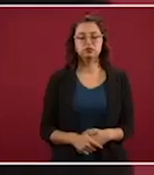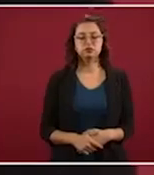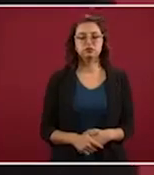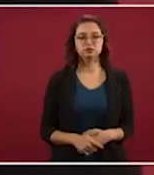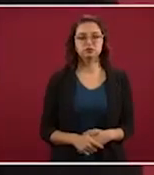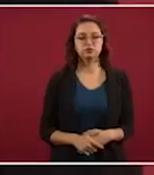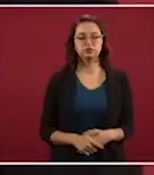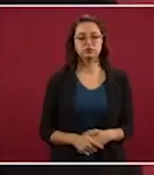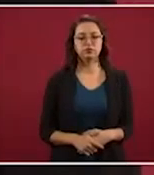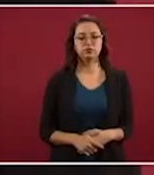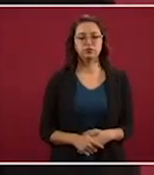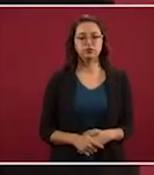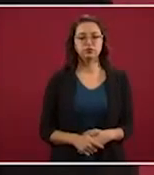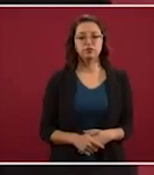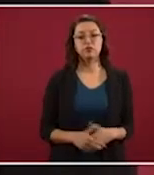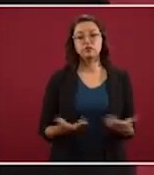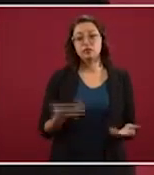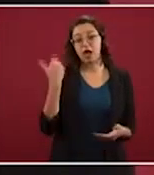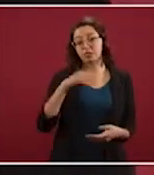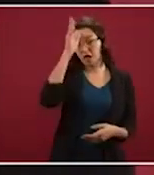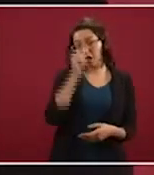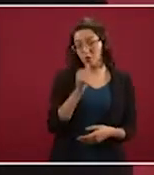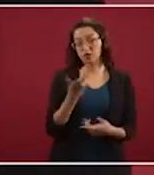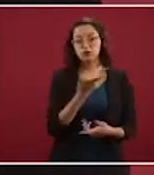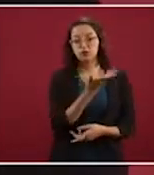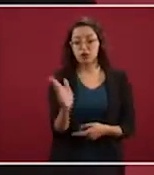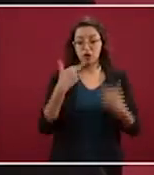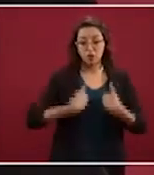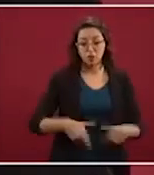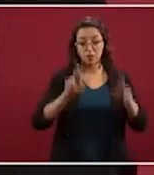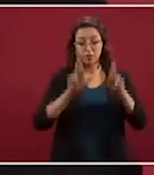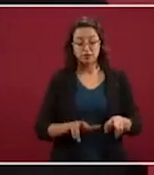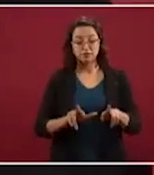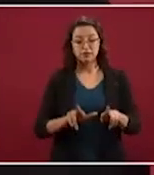de los representantes